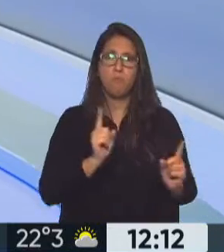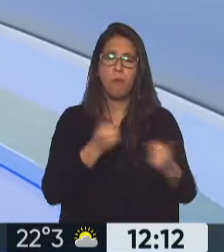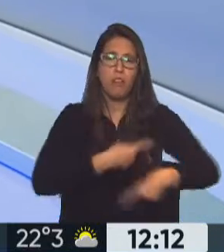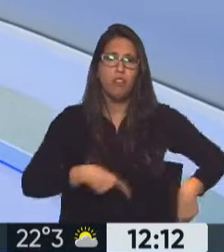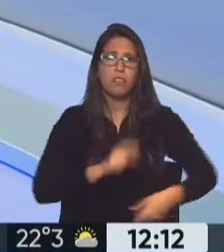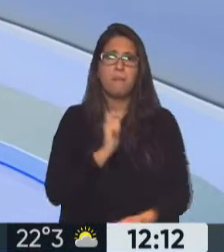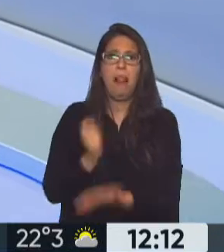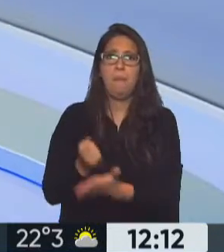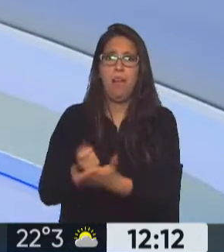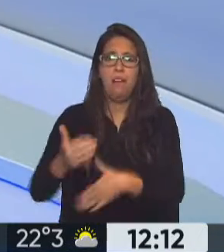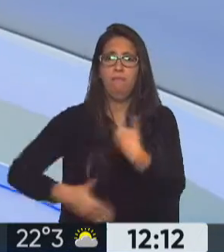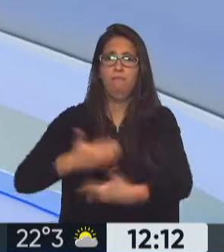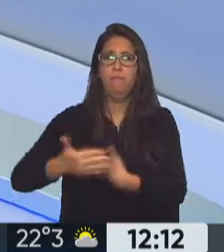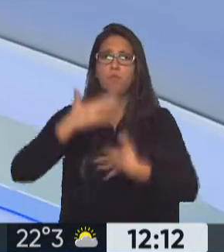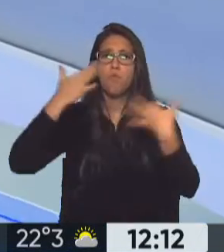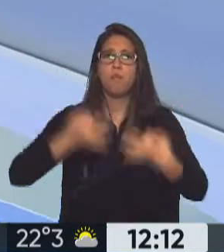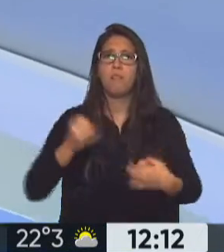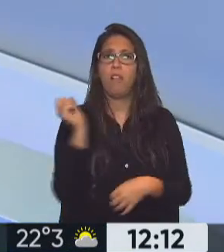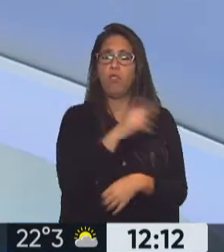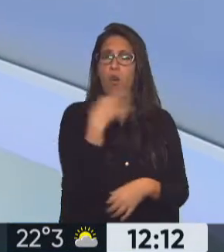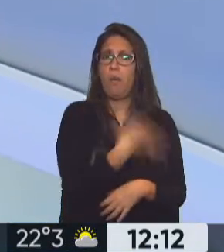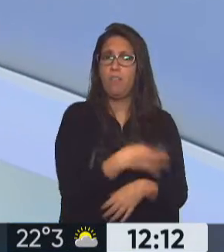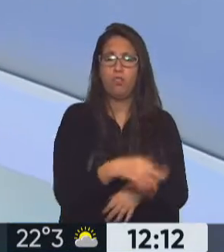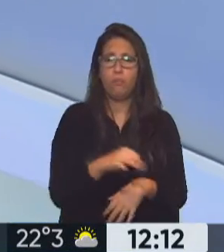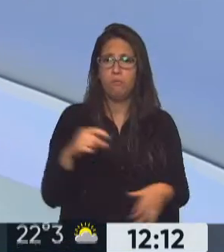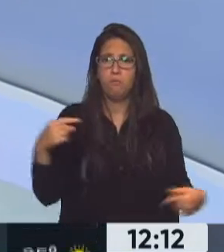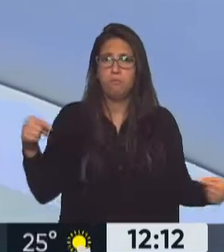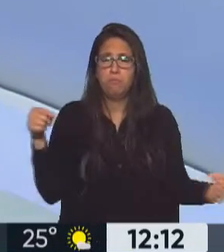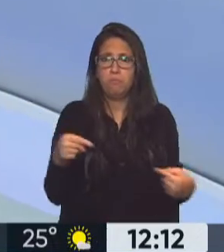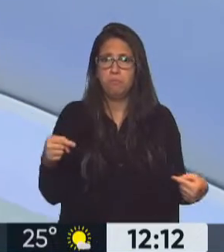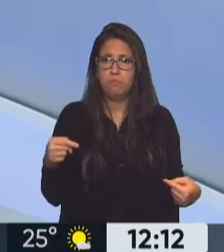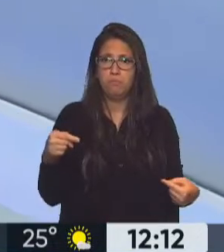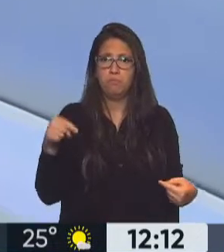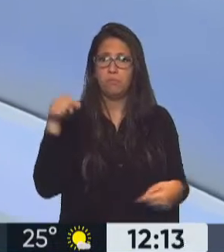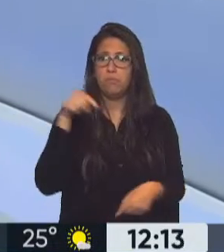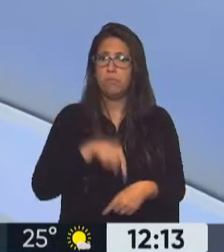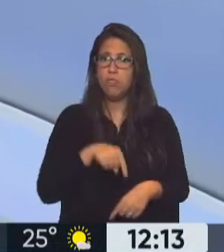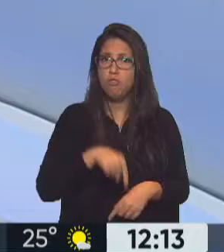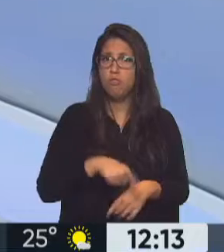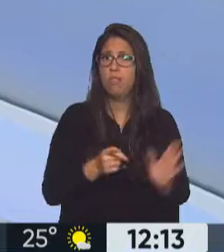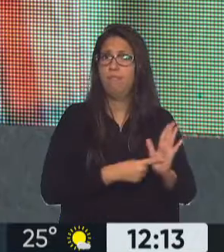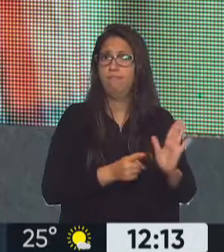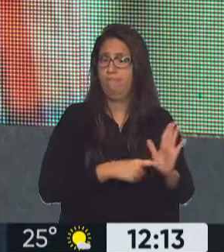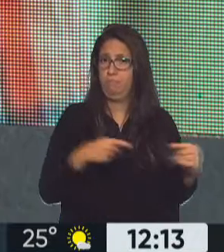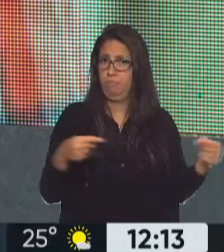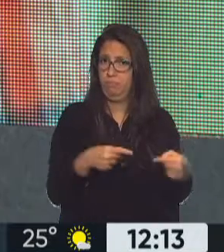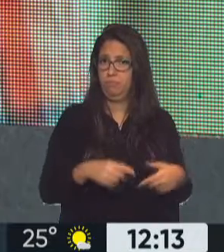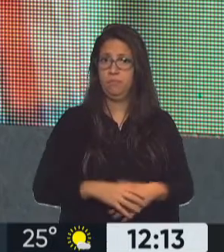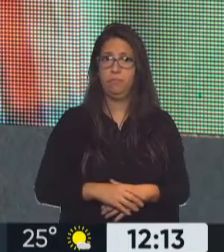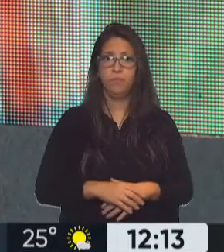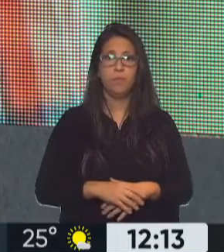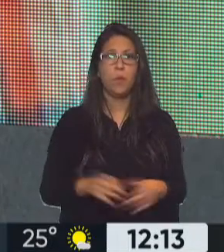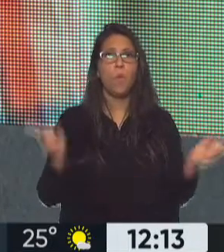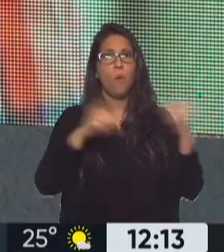y de mejorar el cumplimiento de la cuota de obligación alimentaria, que hoy por hoy es más la excepción que la regla, ¿no? Sol, vos sabés que vuelvo a la